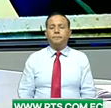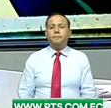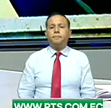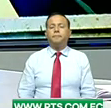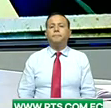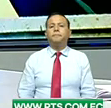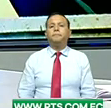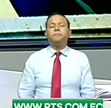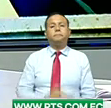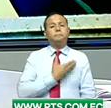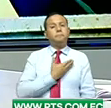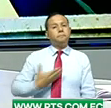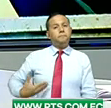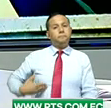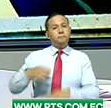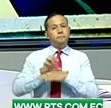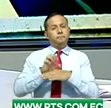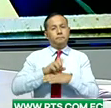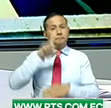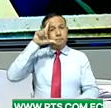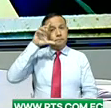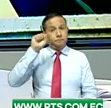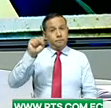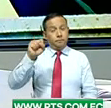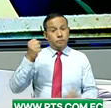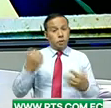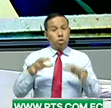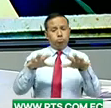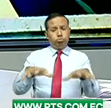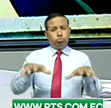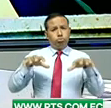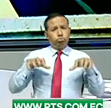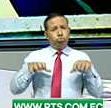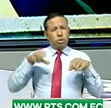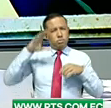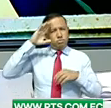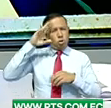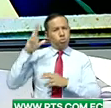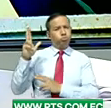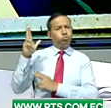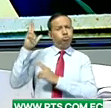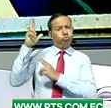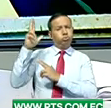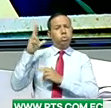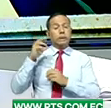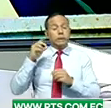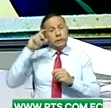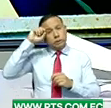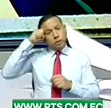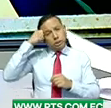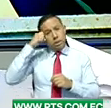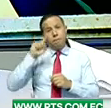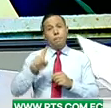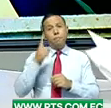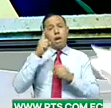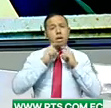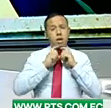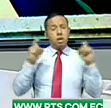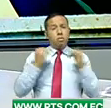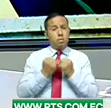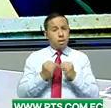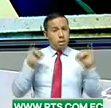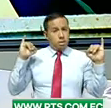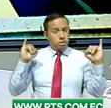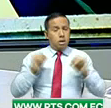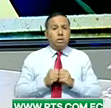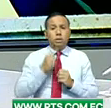El presidente Guillermo Lasso, durante la ceremonia militar por los 212 años, el primer grito de la independencia, rechazó de forma enérgica las